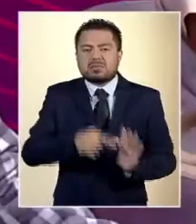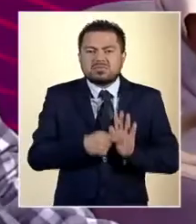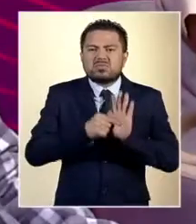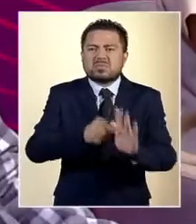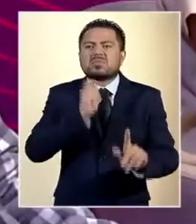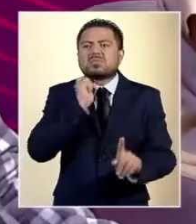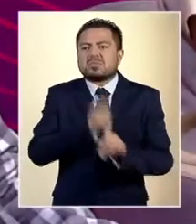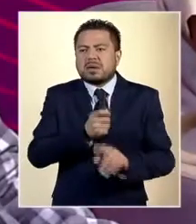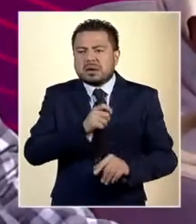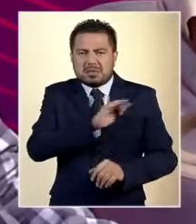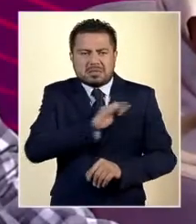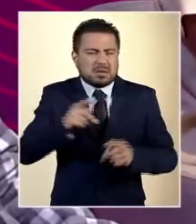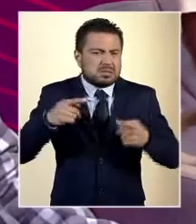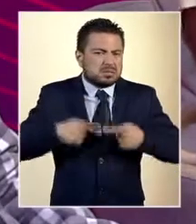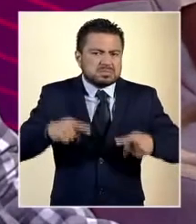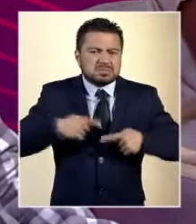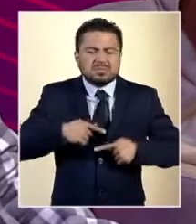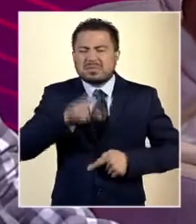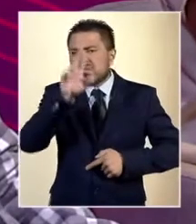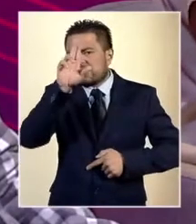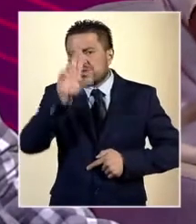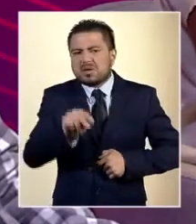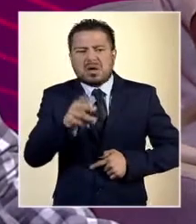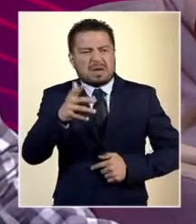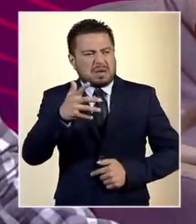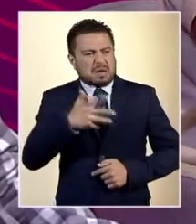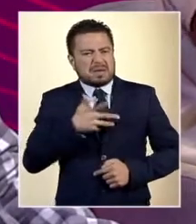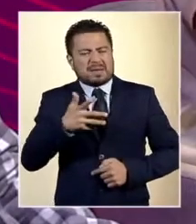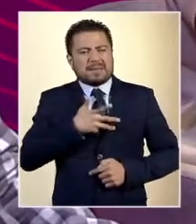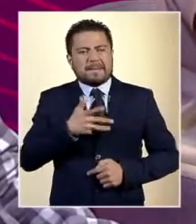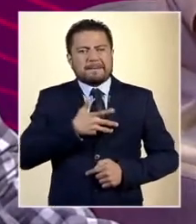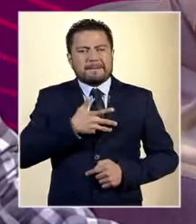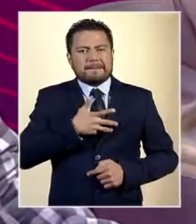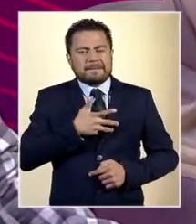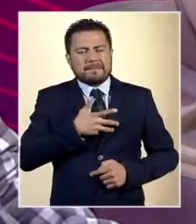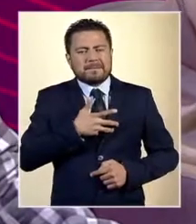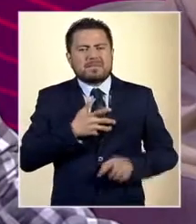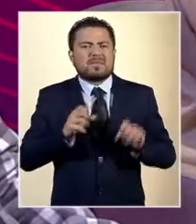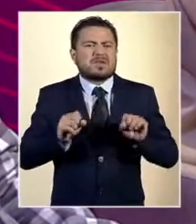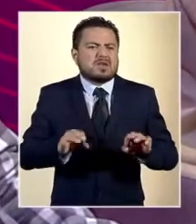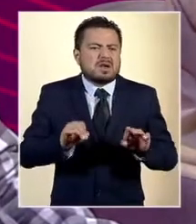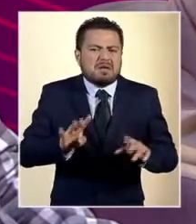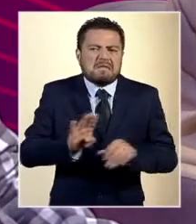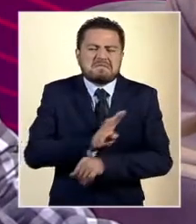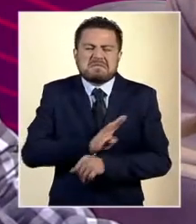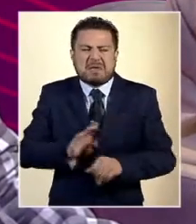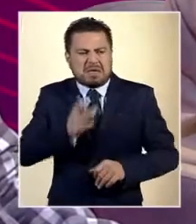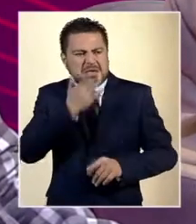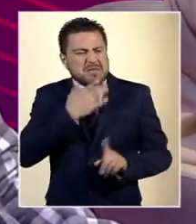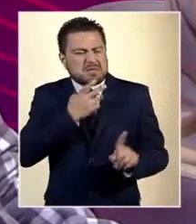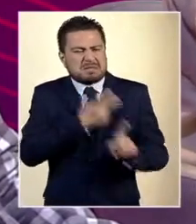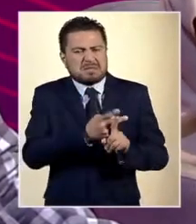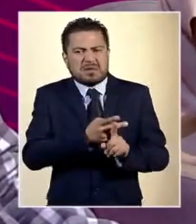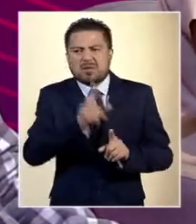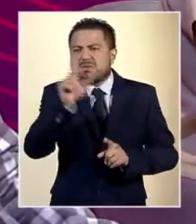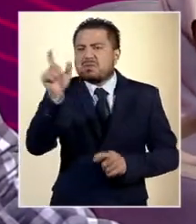que es potencialmente una persona que no tiene oficio ni beneficio, ¿no? Cuando en realidad,